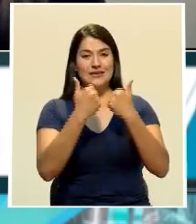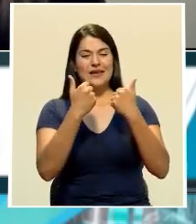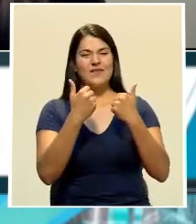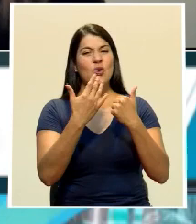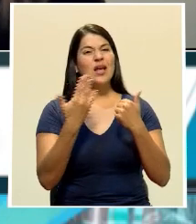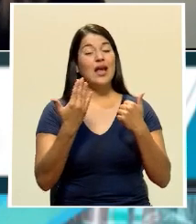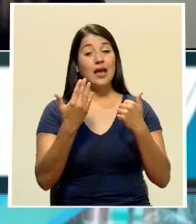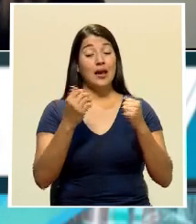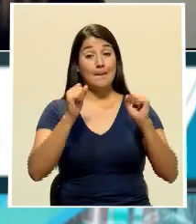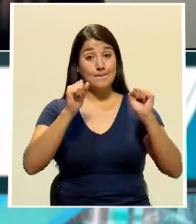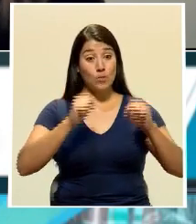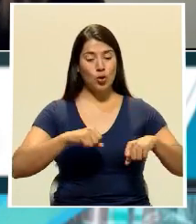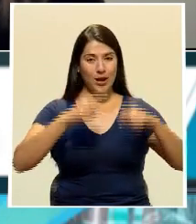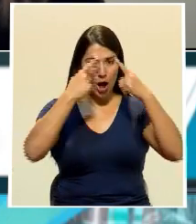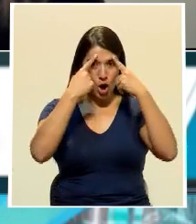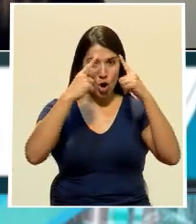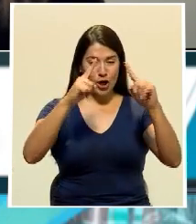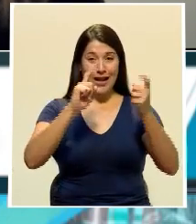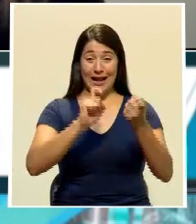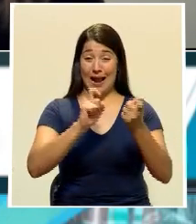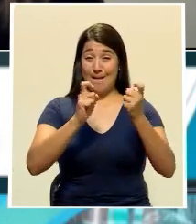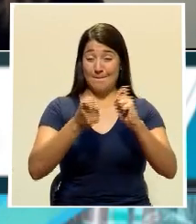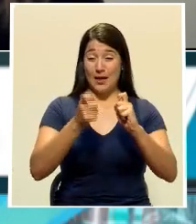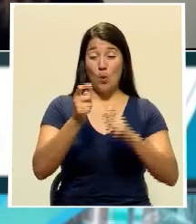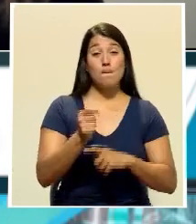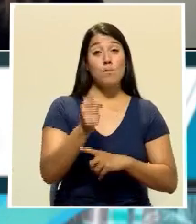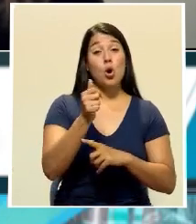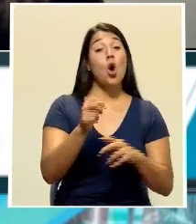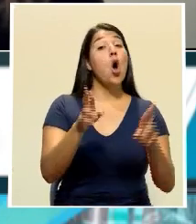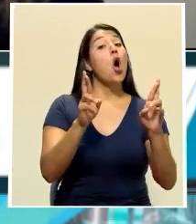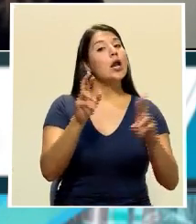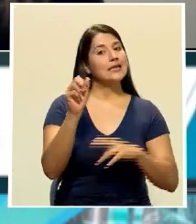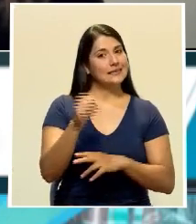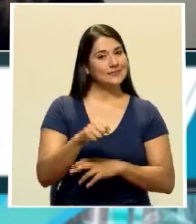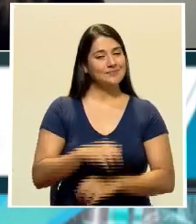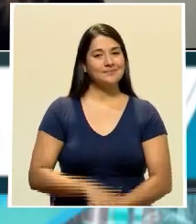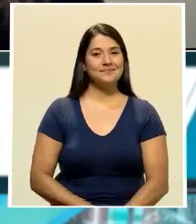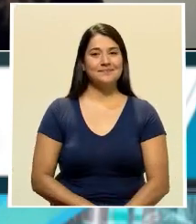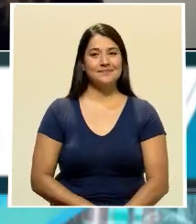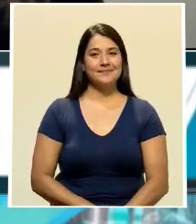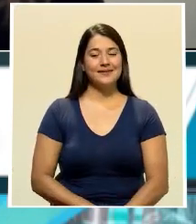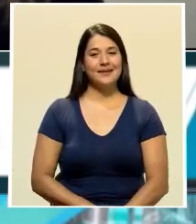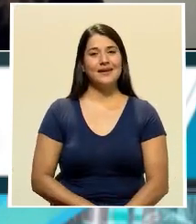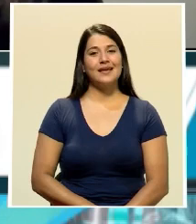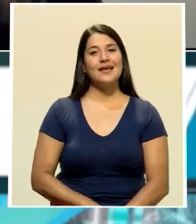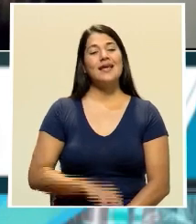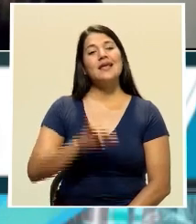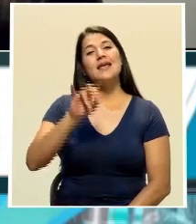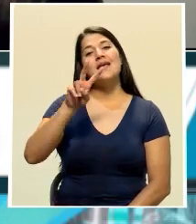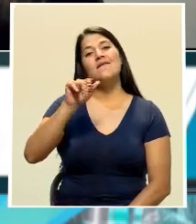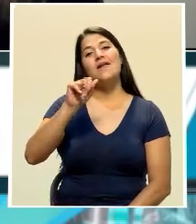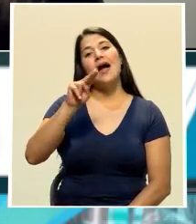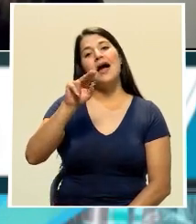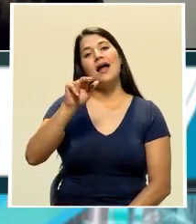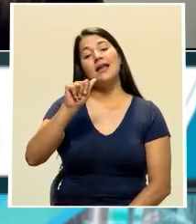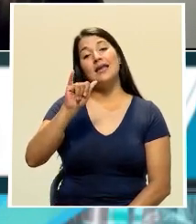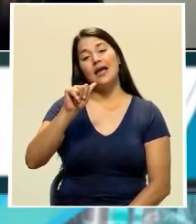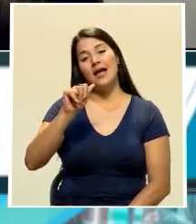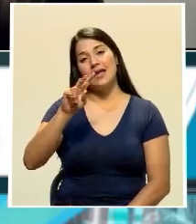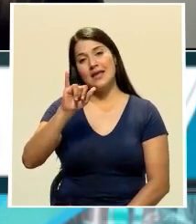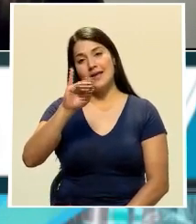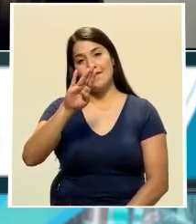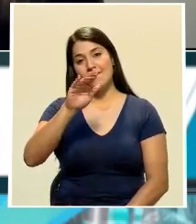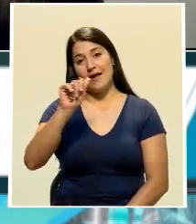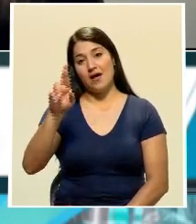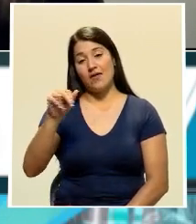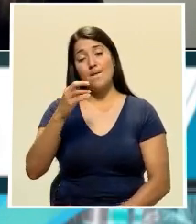es lograremos cambiar un poquito. Ojalá que sí. Vilma Ibarra. Ojalá que sí. Muchísimas gracias.